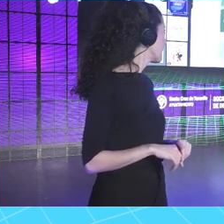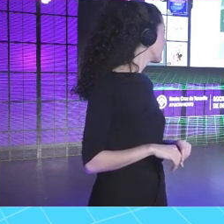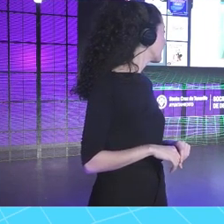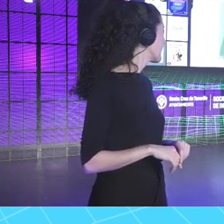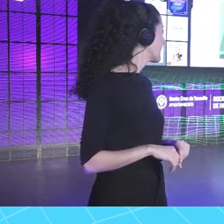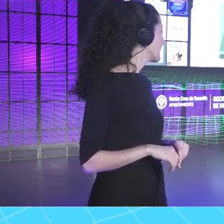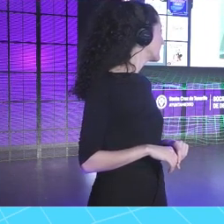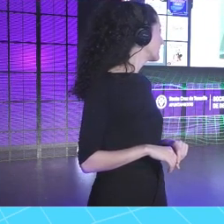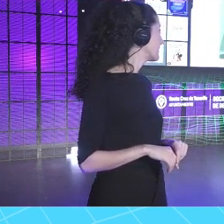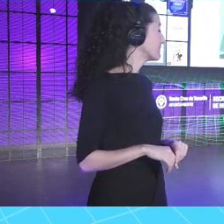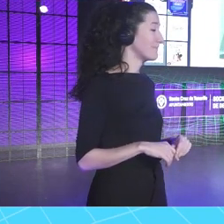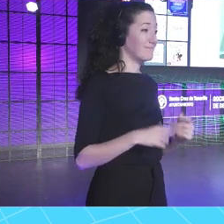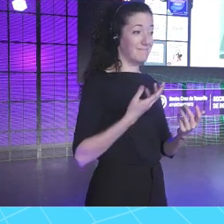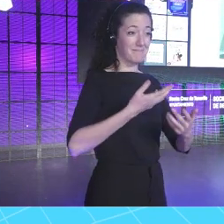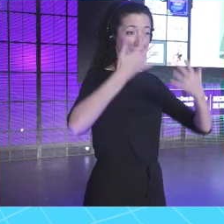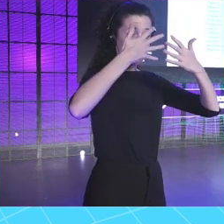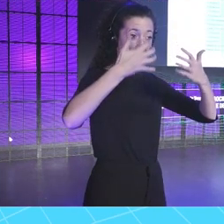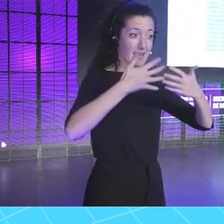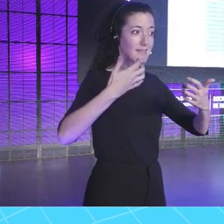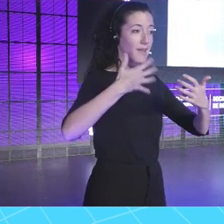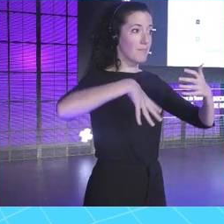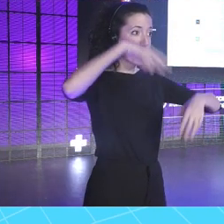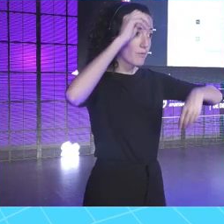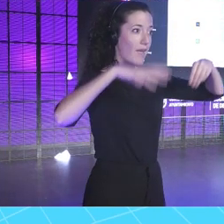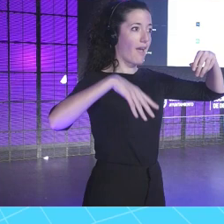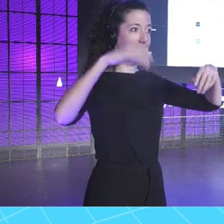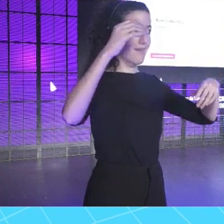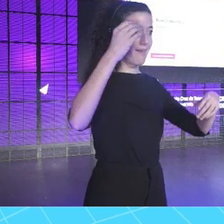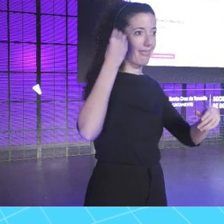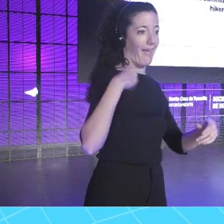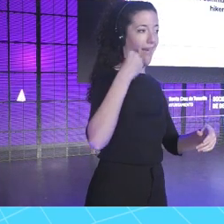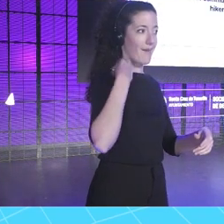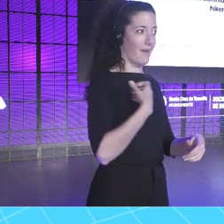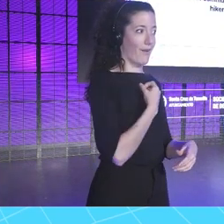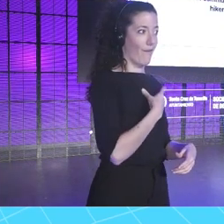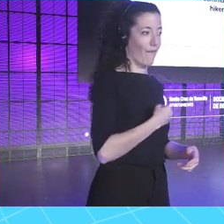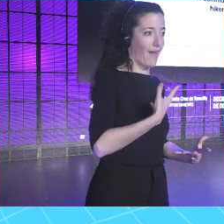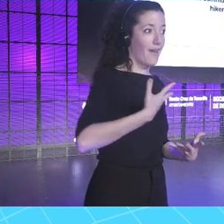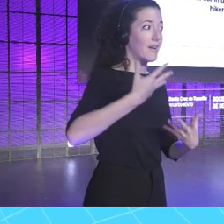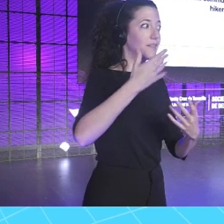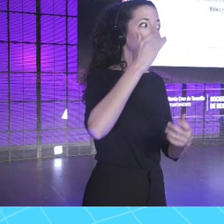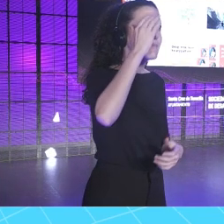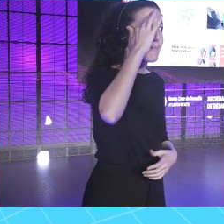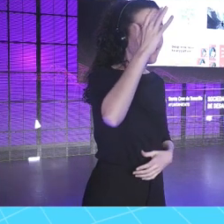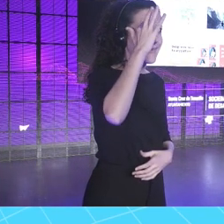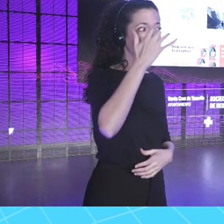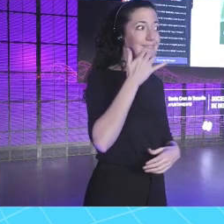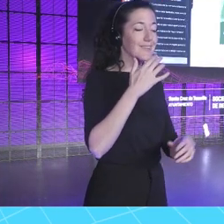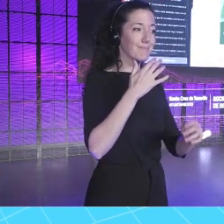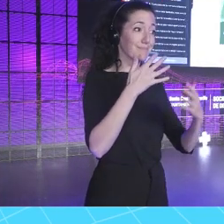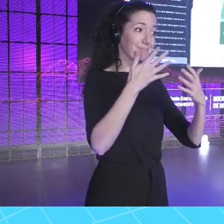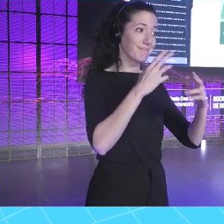la calma en el caos la montaña Llama a su corazón que ha imaginaos que llegamos a elegir explora su lado salvaje o sea esto ya sería un drama absoluto